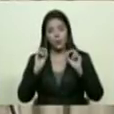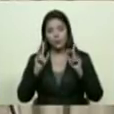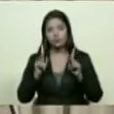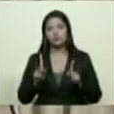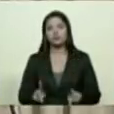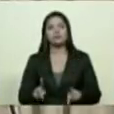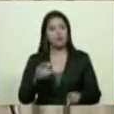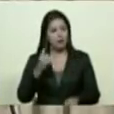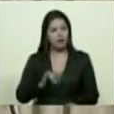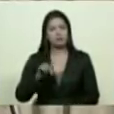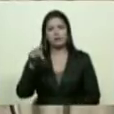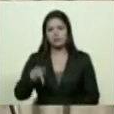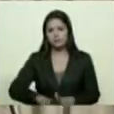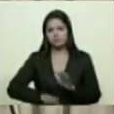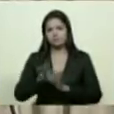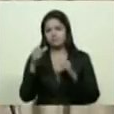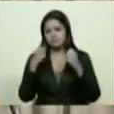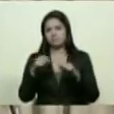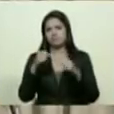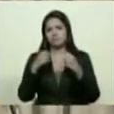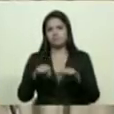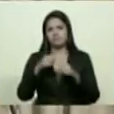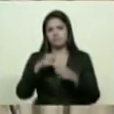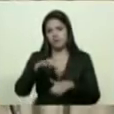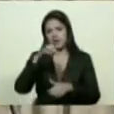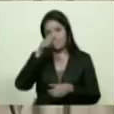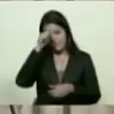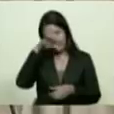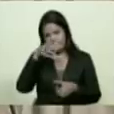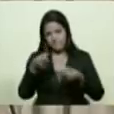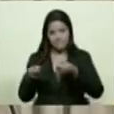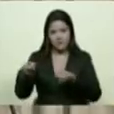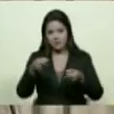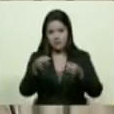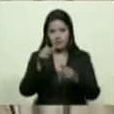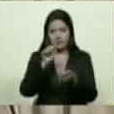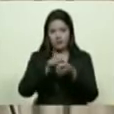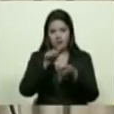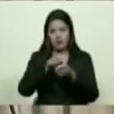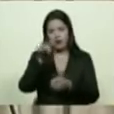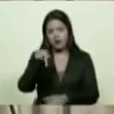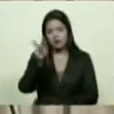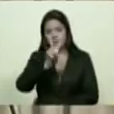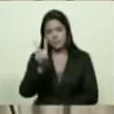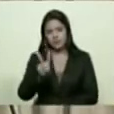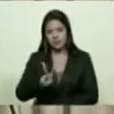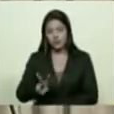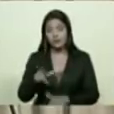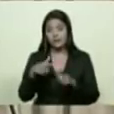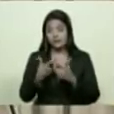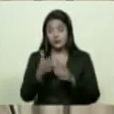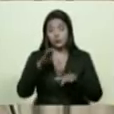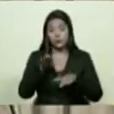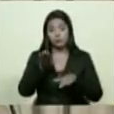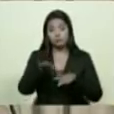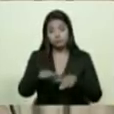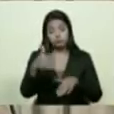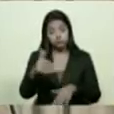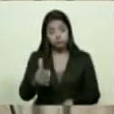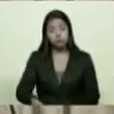que tenemos de desarrollar la minería digital en Venezuela. Por eso hemos dado pasos